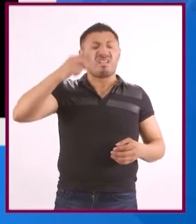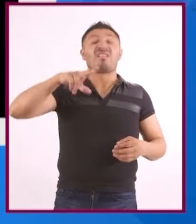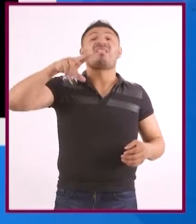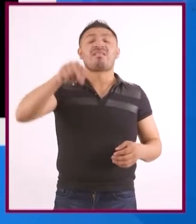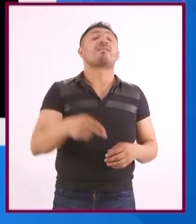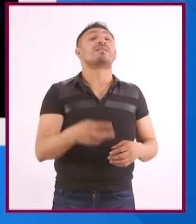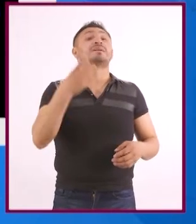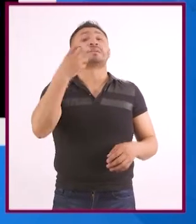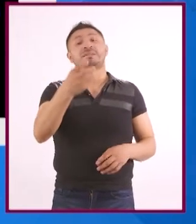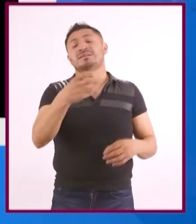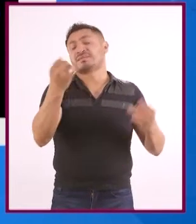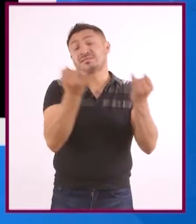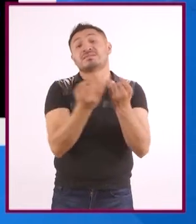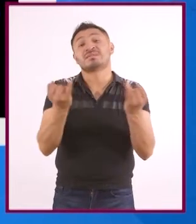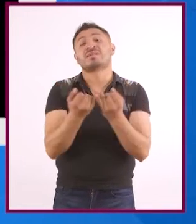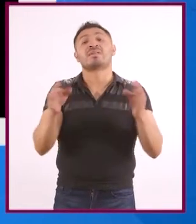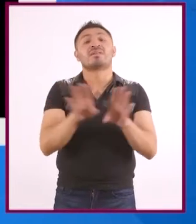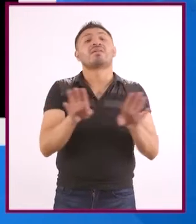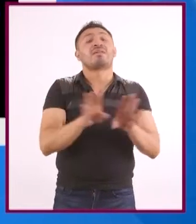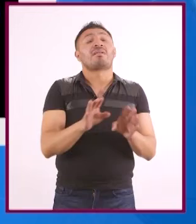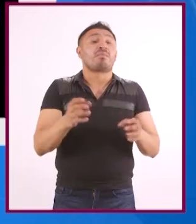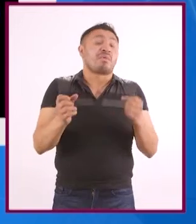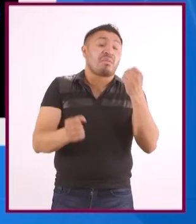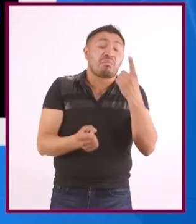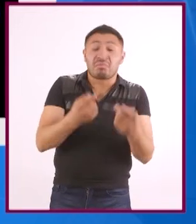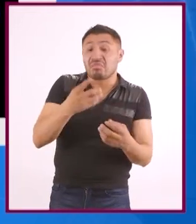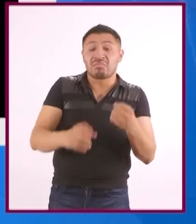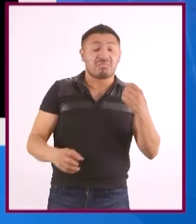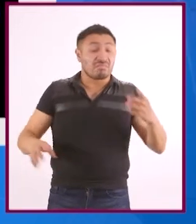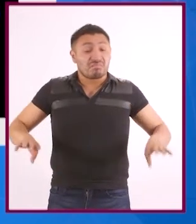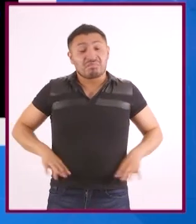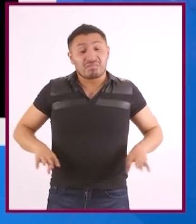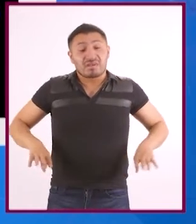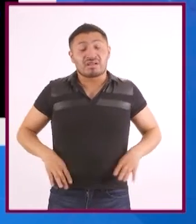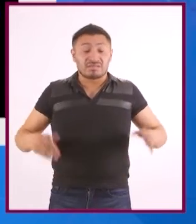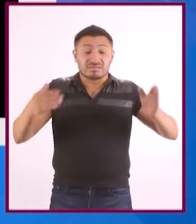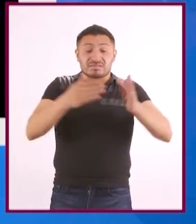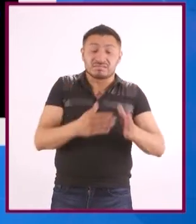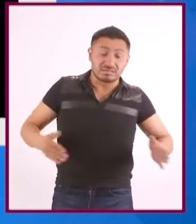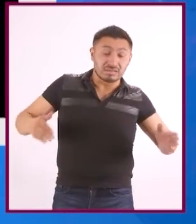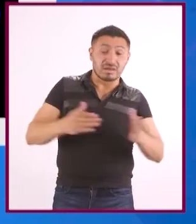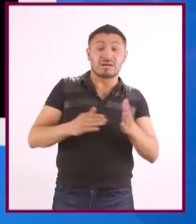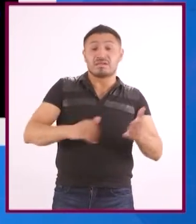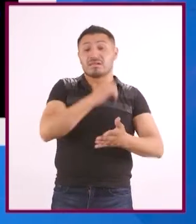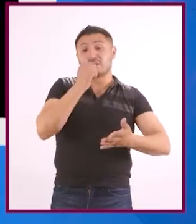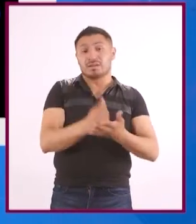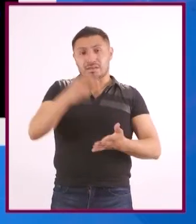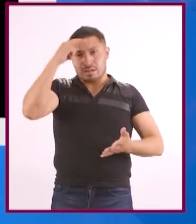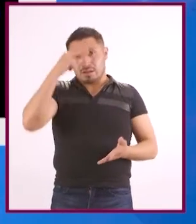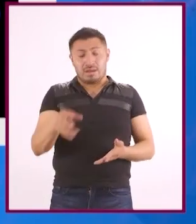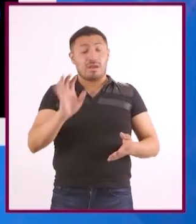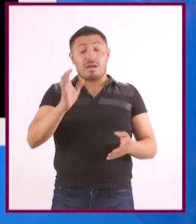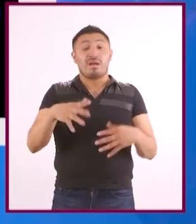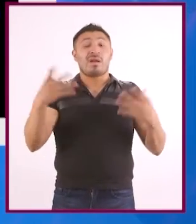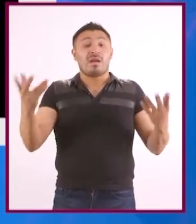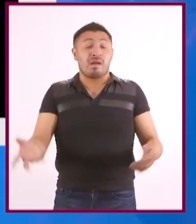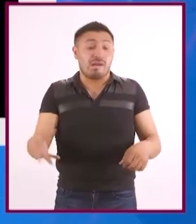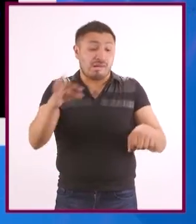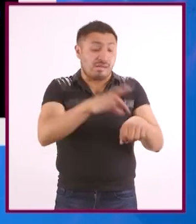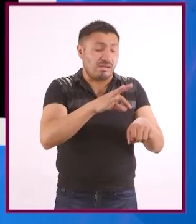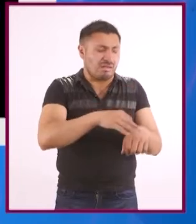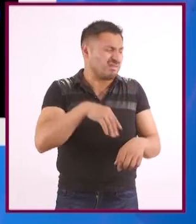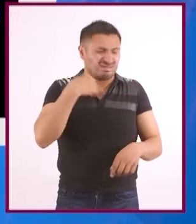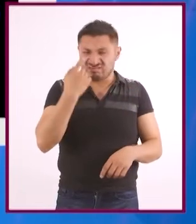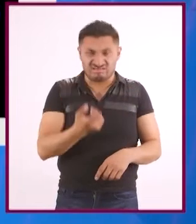pero pues también como marcó algunas condiciones y limitantes, ¿no? En la Ciudad de México, cuando un médico